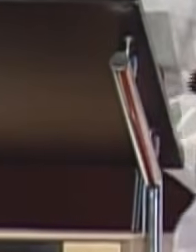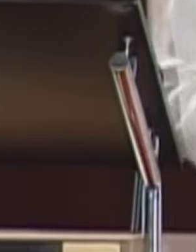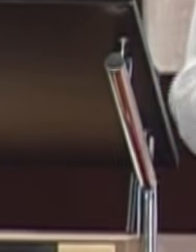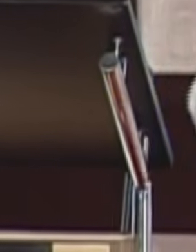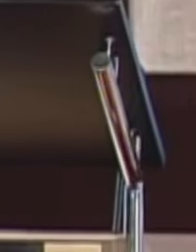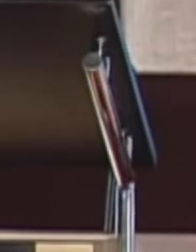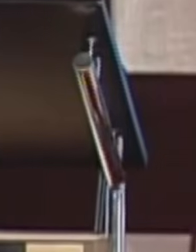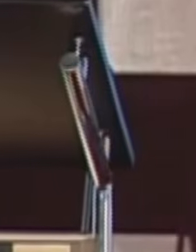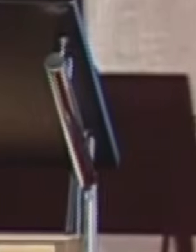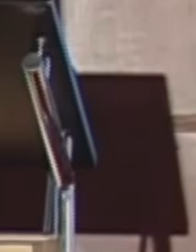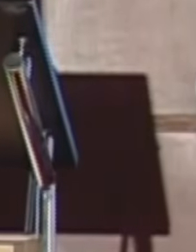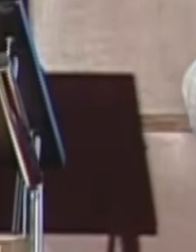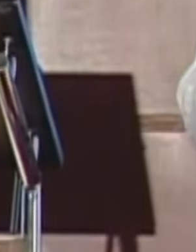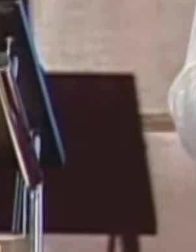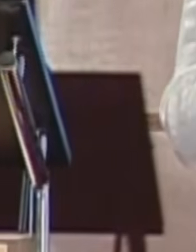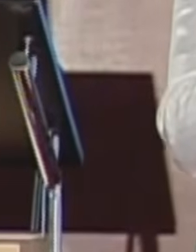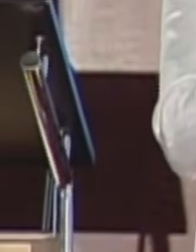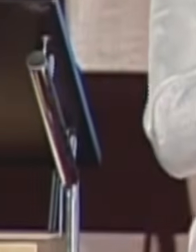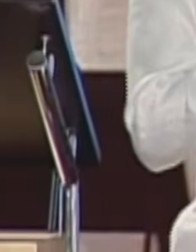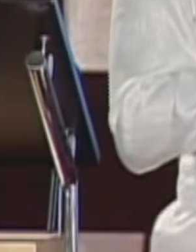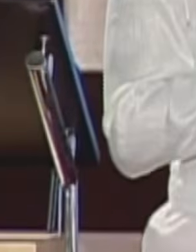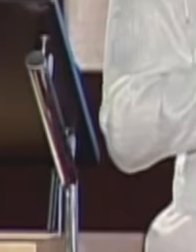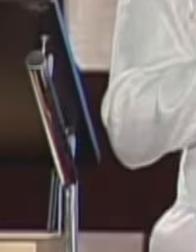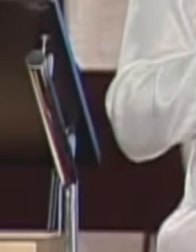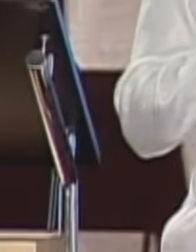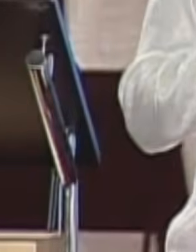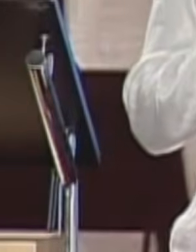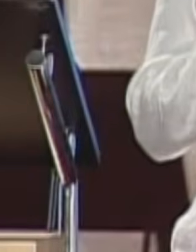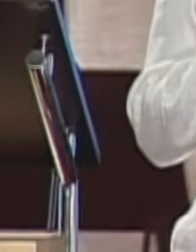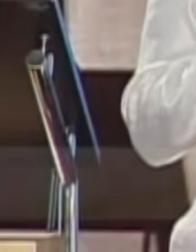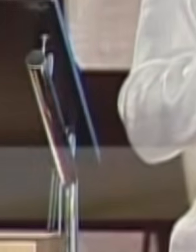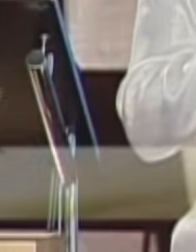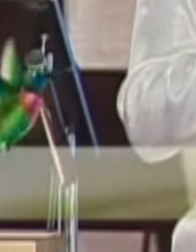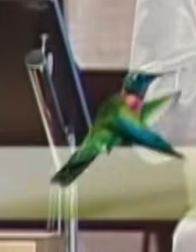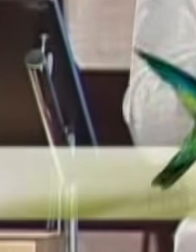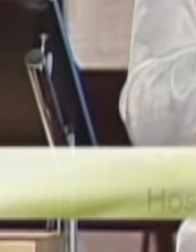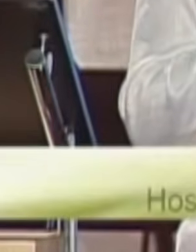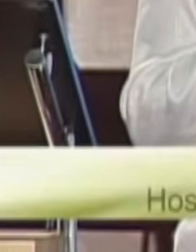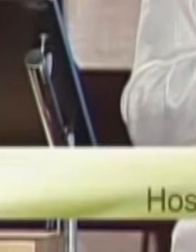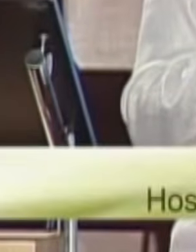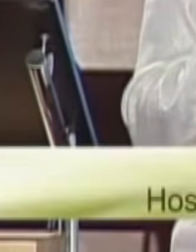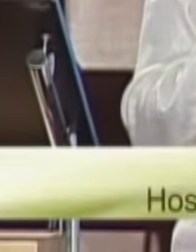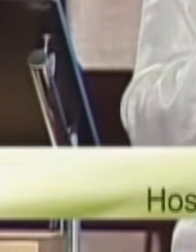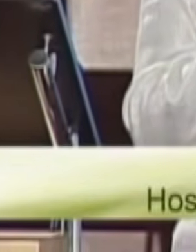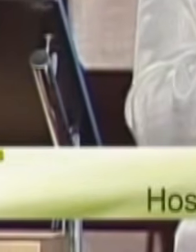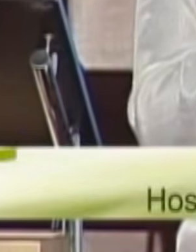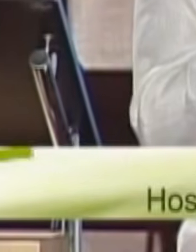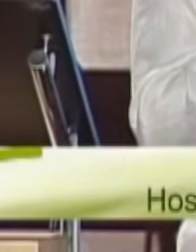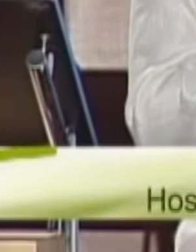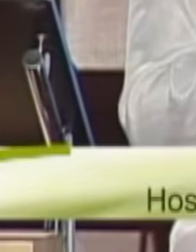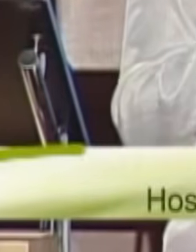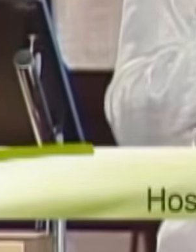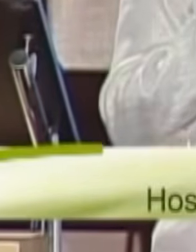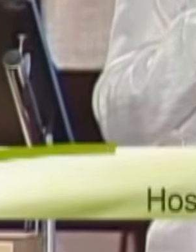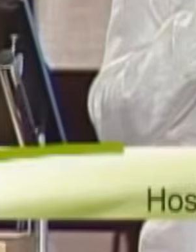Bienvenidos a Nuestra Salud, la conferencia que el Hospital Universitario de San Vicente Fundación realiza mensualmente en el auditorio